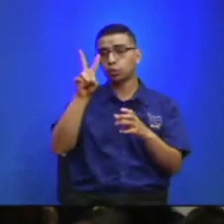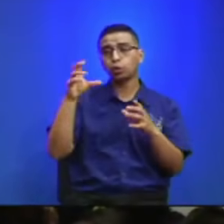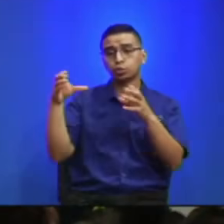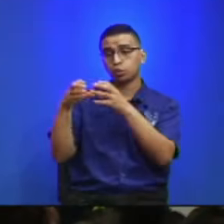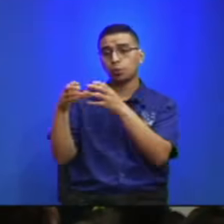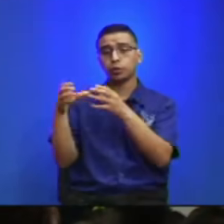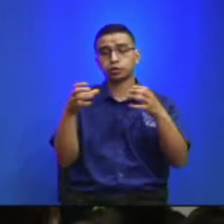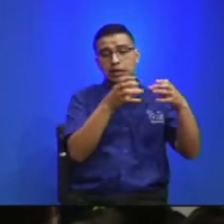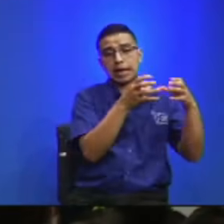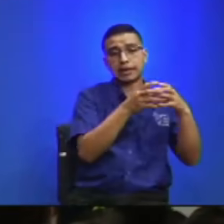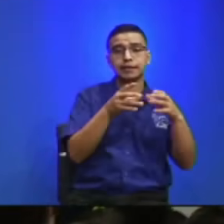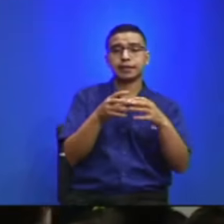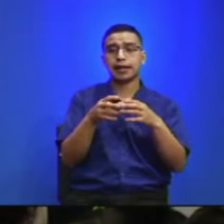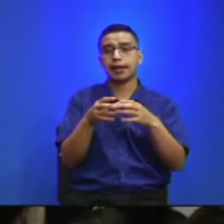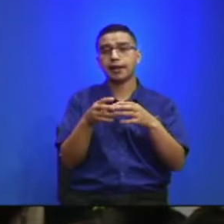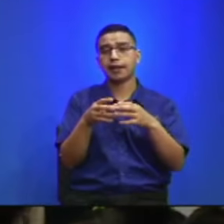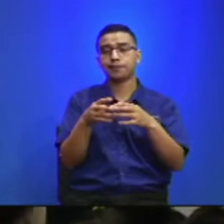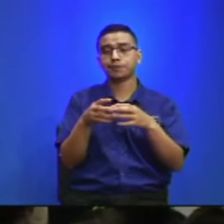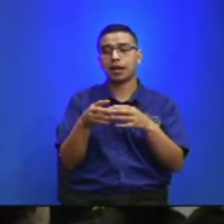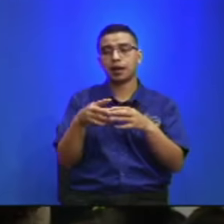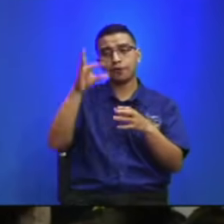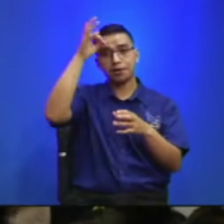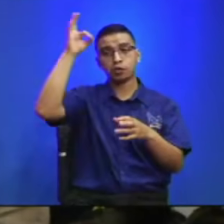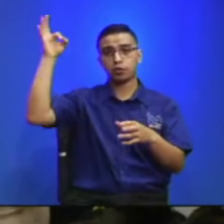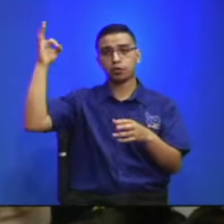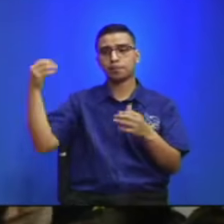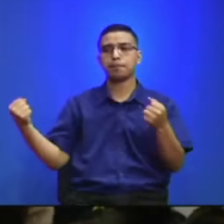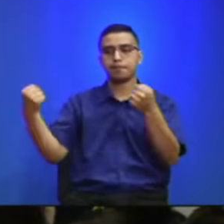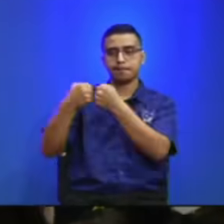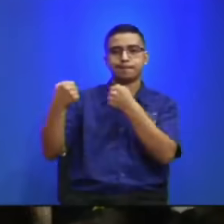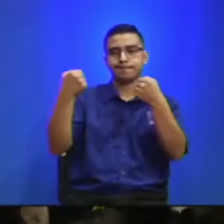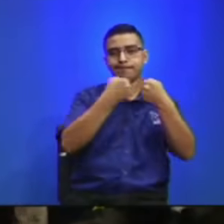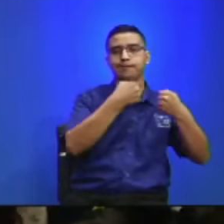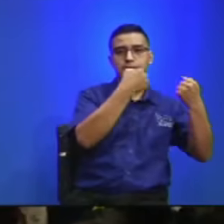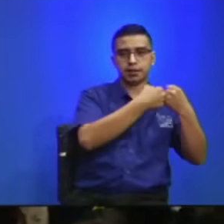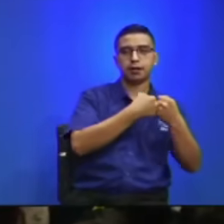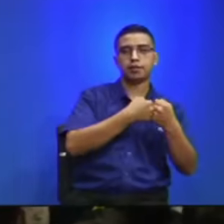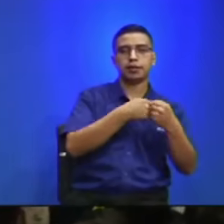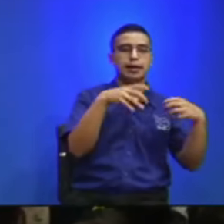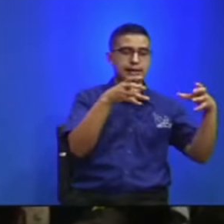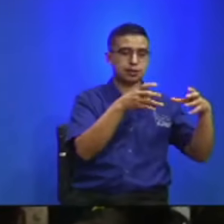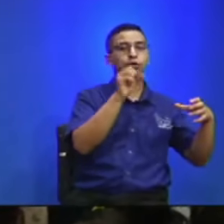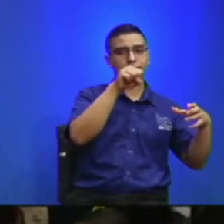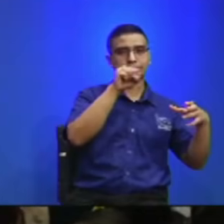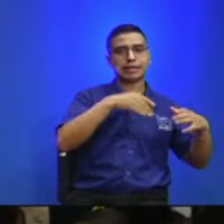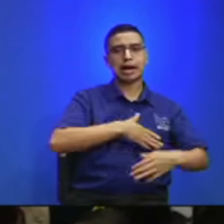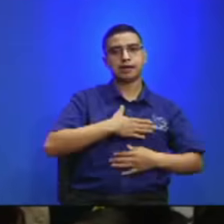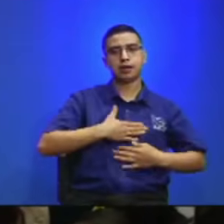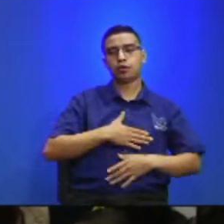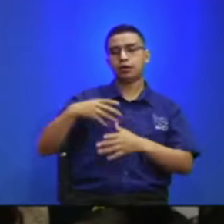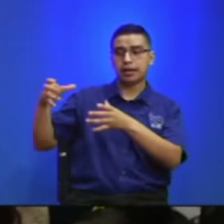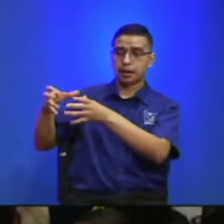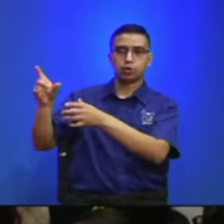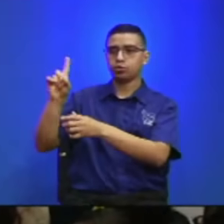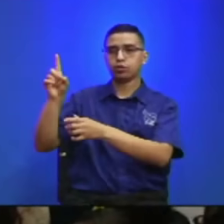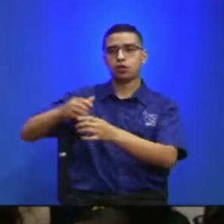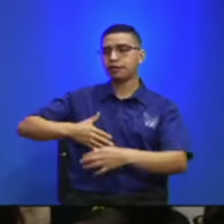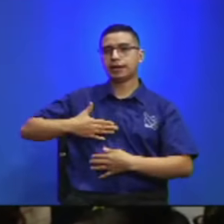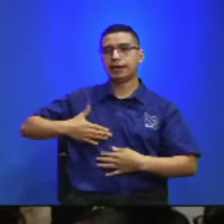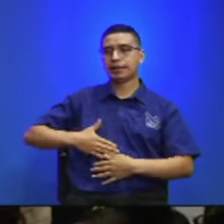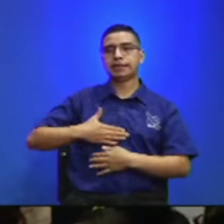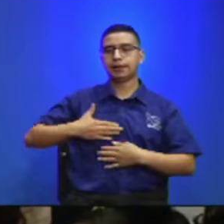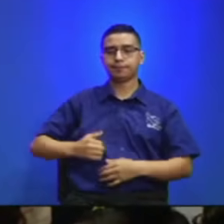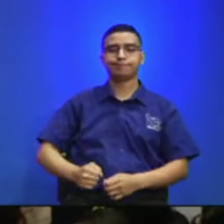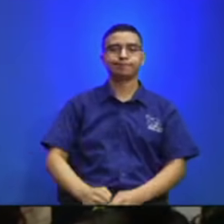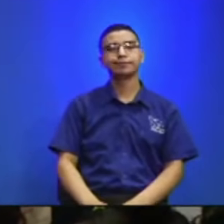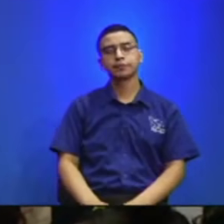conversaban acerca del deleite en la vida pero pero hermano lo lindo aquí